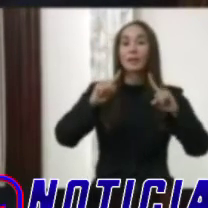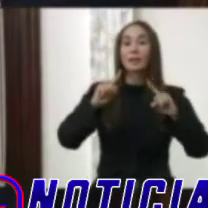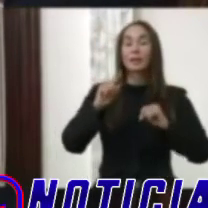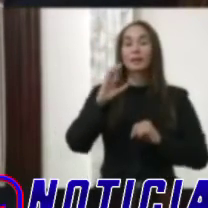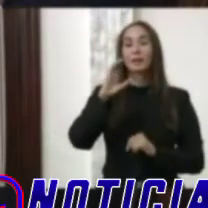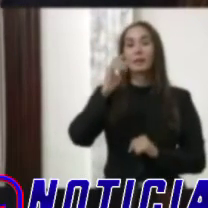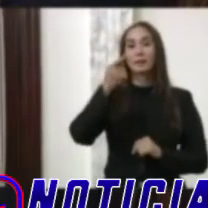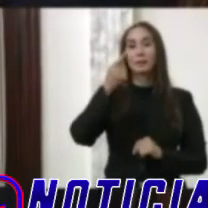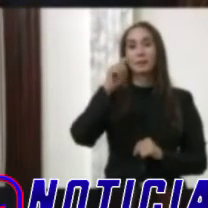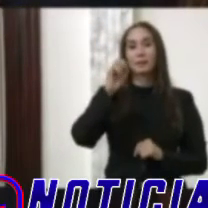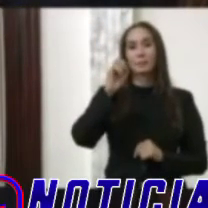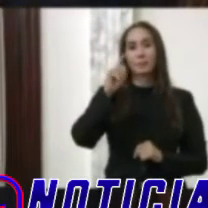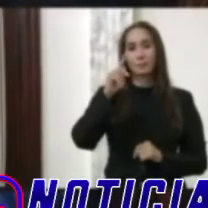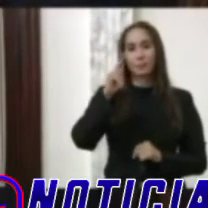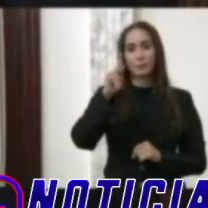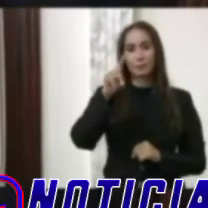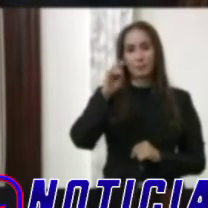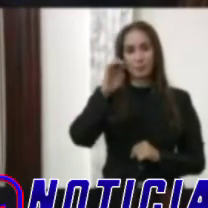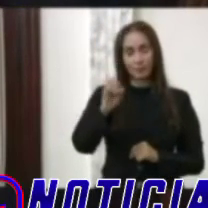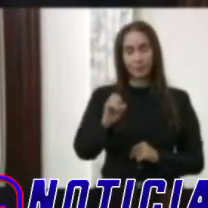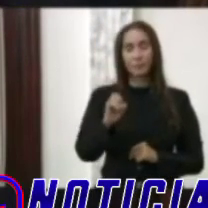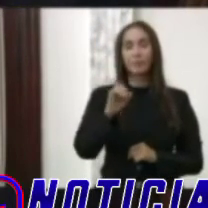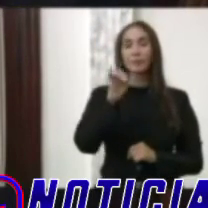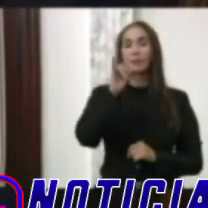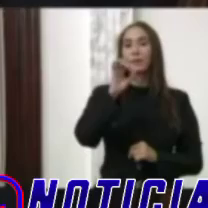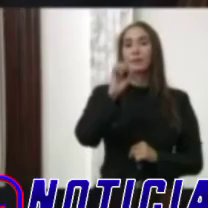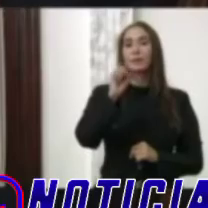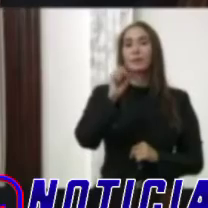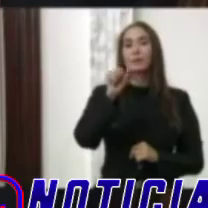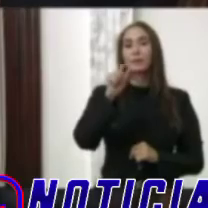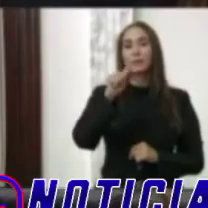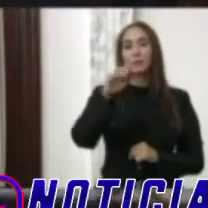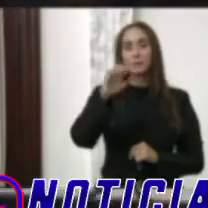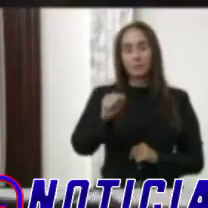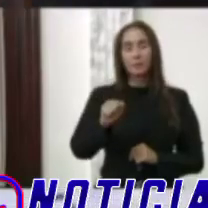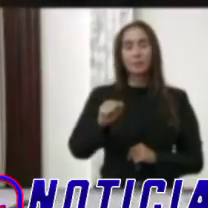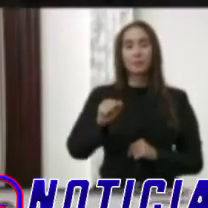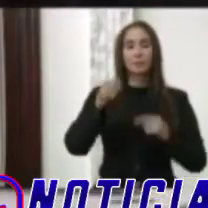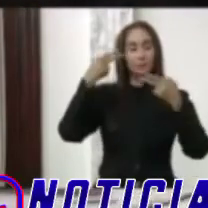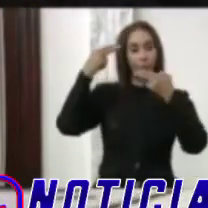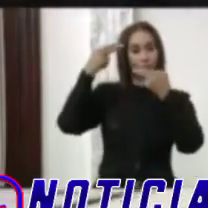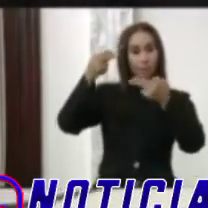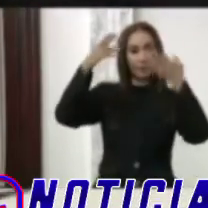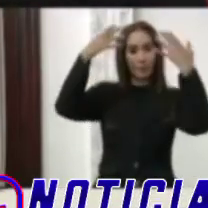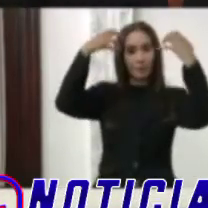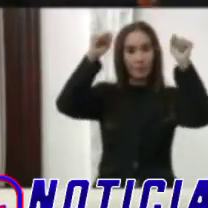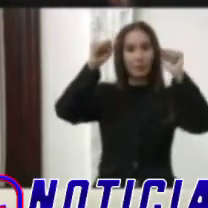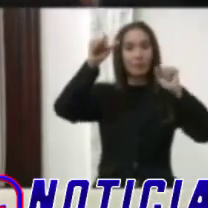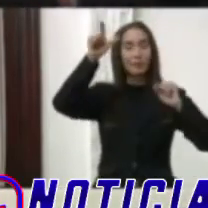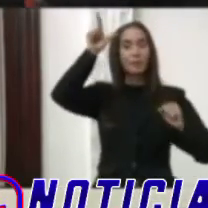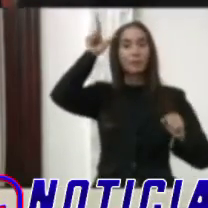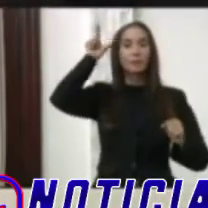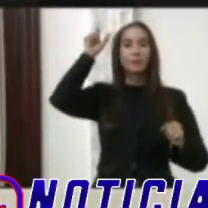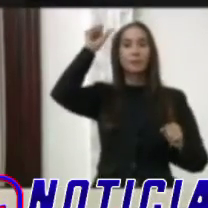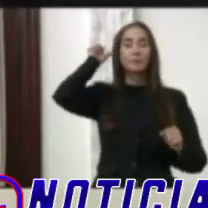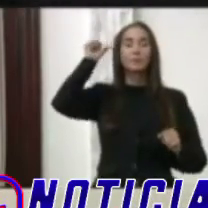y Salta, por el excelentísimo señor presidente de la República Dominicana, Luis Abinader.